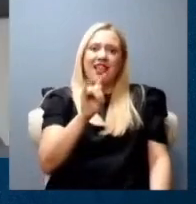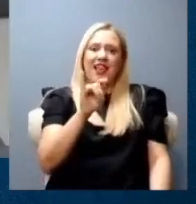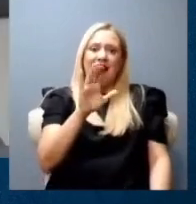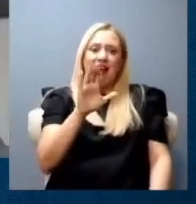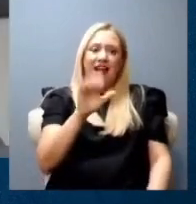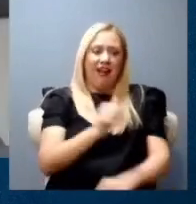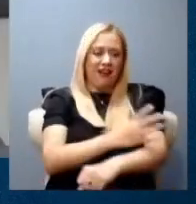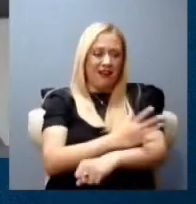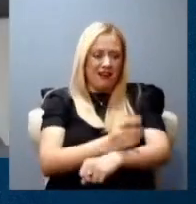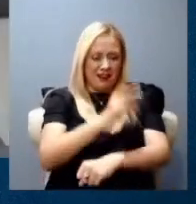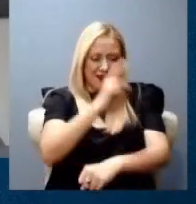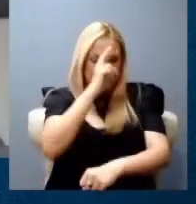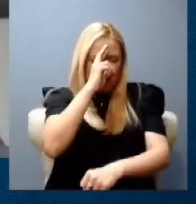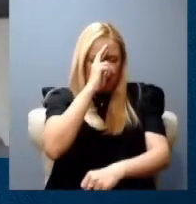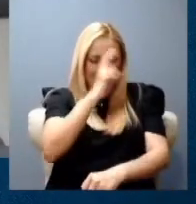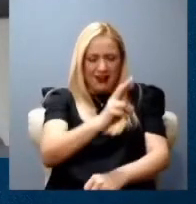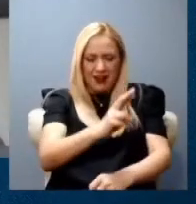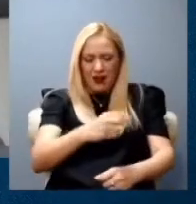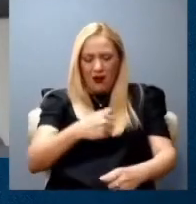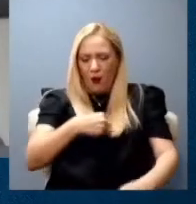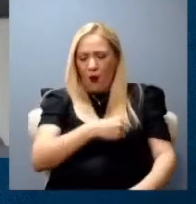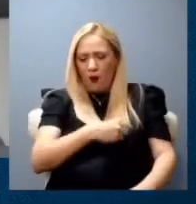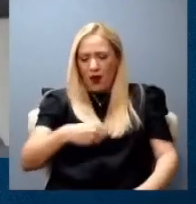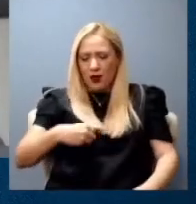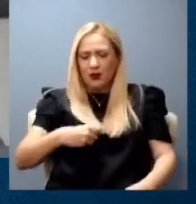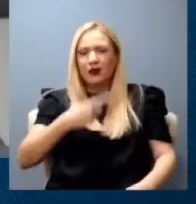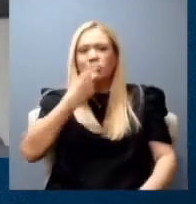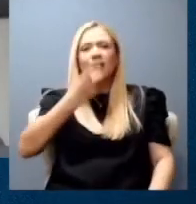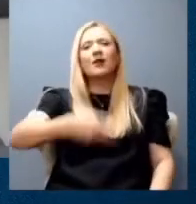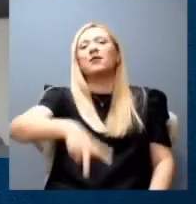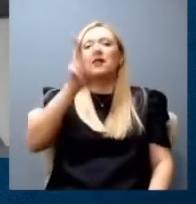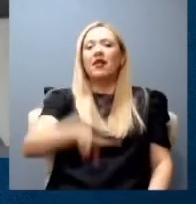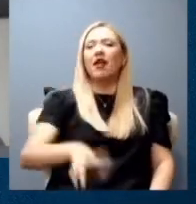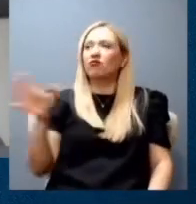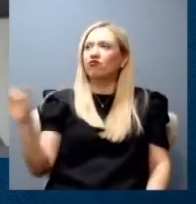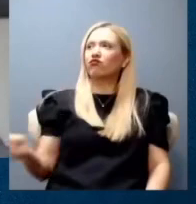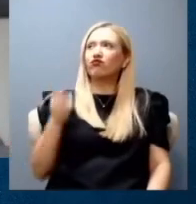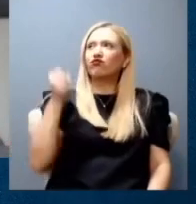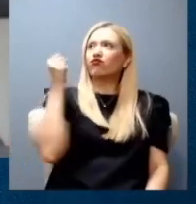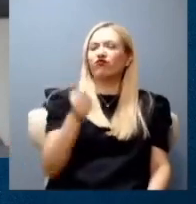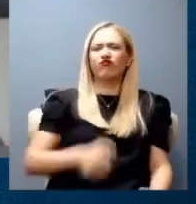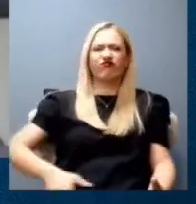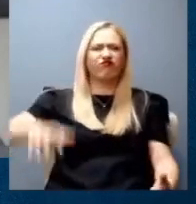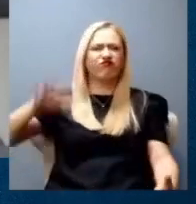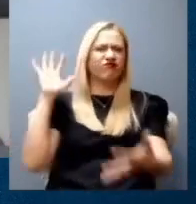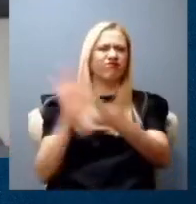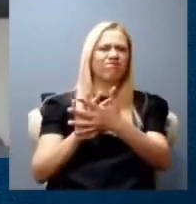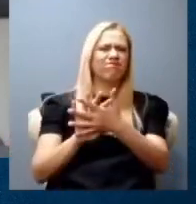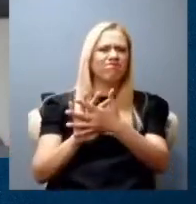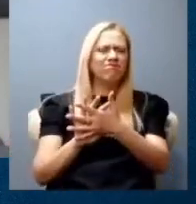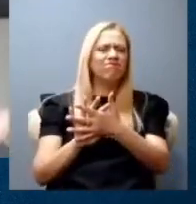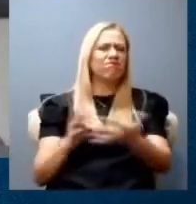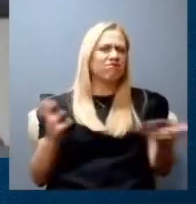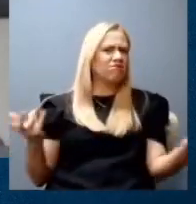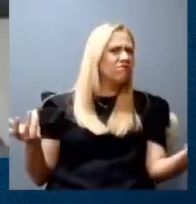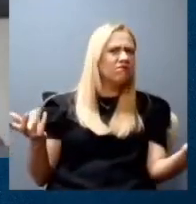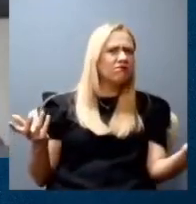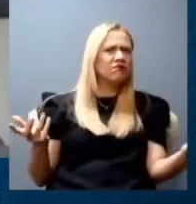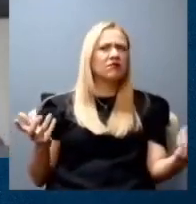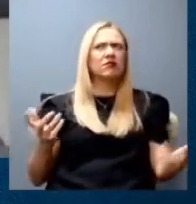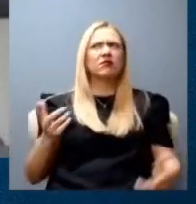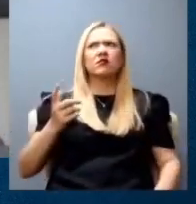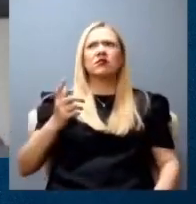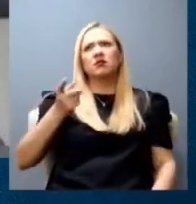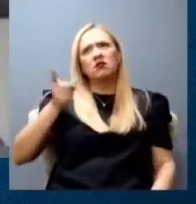crímenes no queden en la impunidad, que los responsables sean judicializados, que los responsables en la medida de lo posible, y ya dependerá